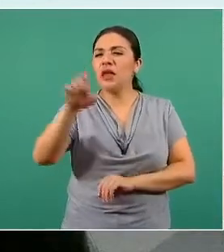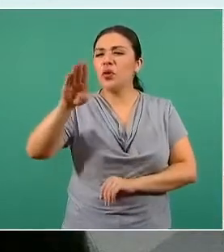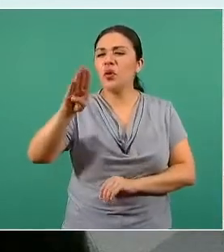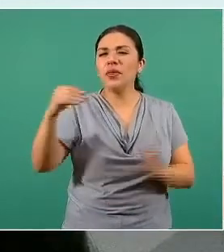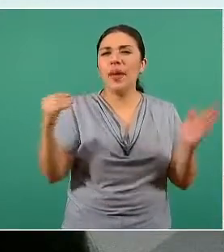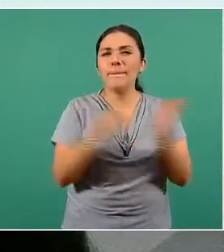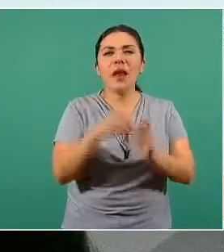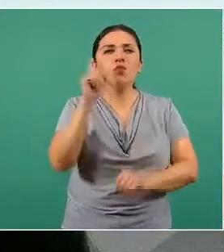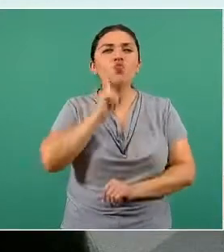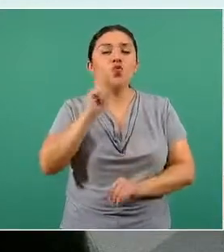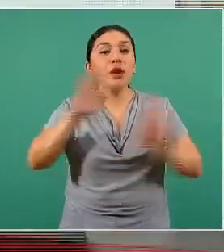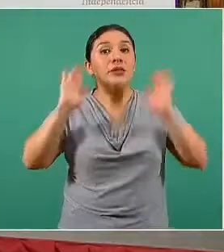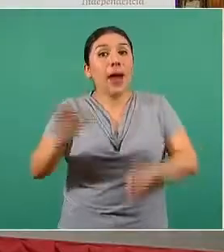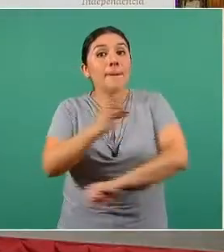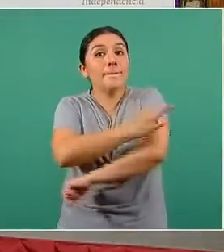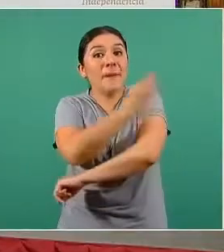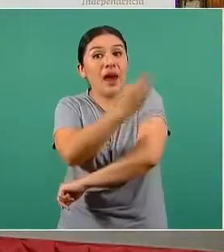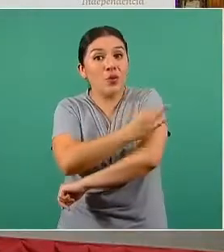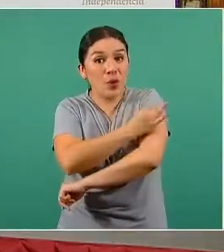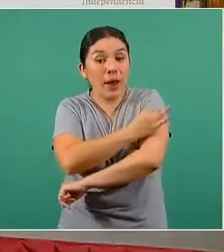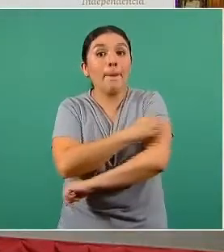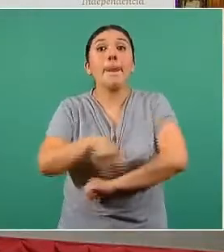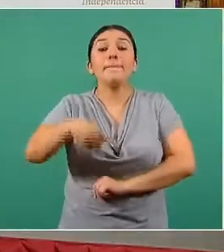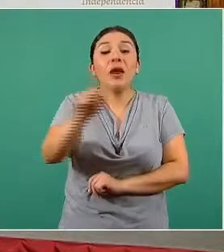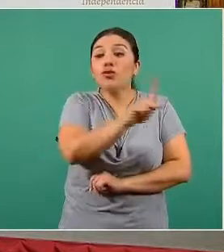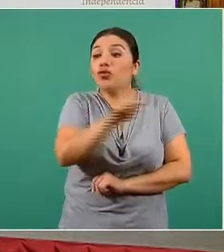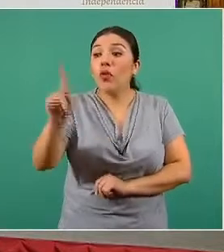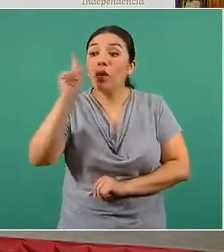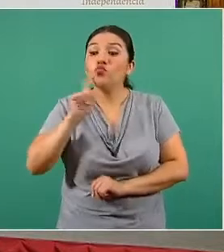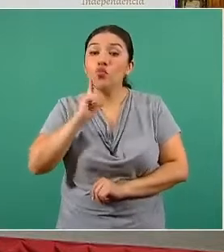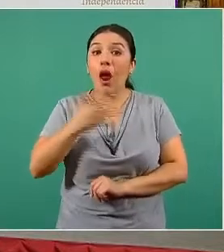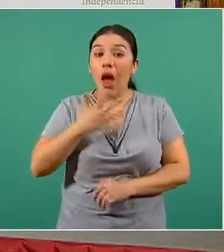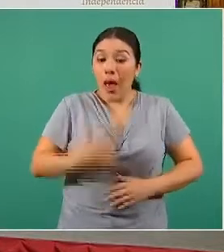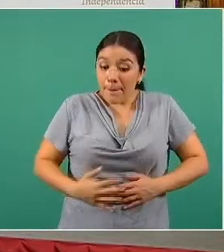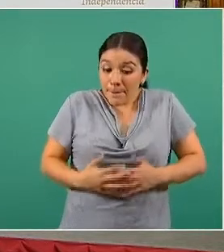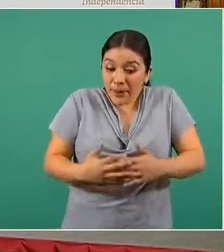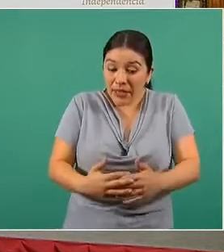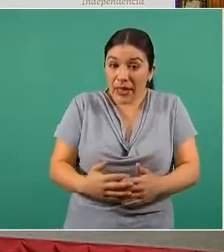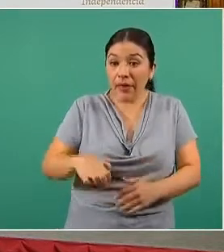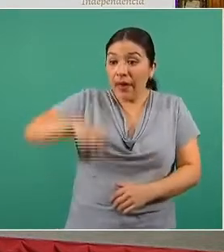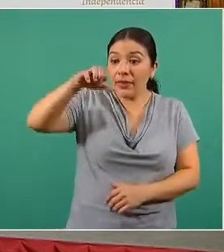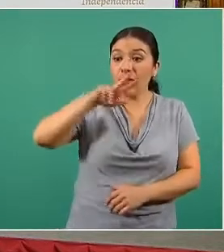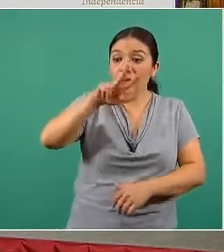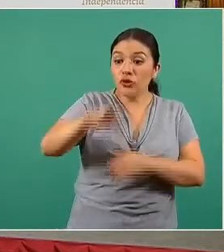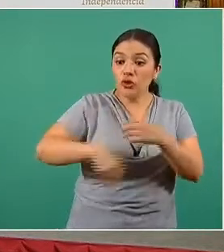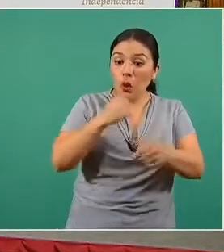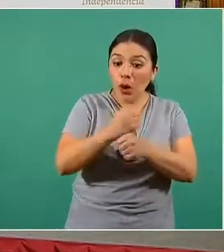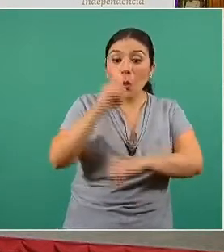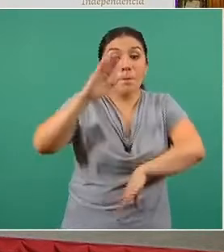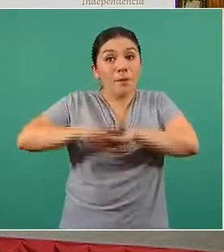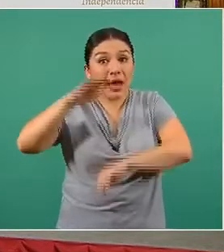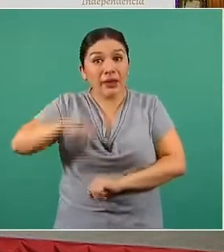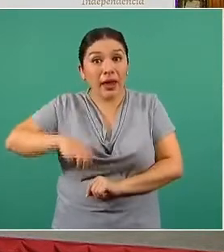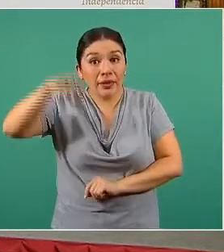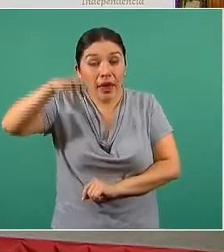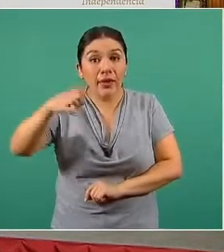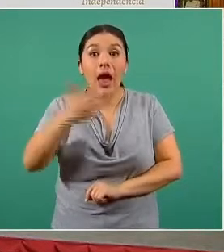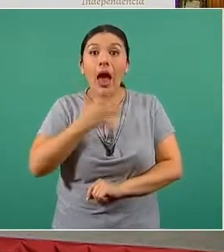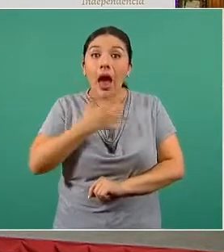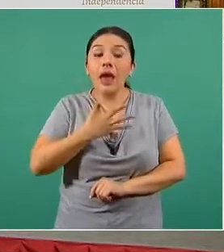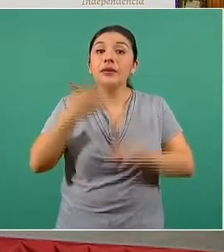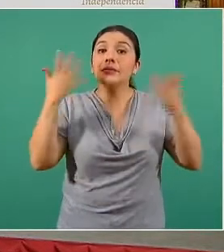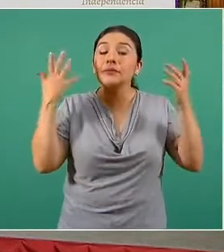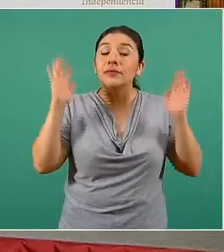mujeres ya vacunadas, pero toda mujer embarazada de 18 años de edad o más, que